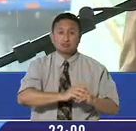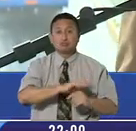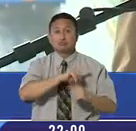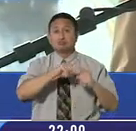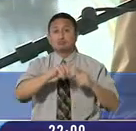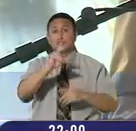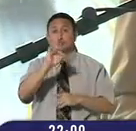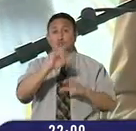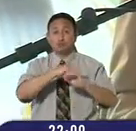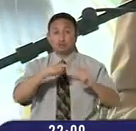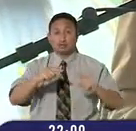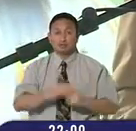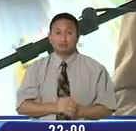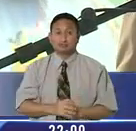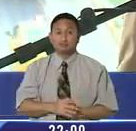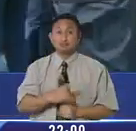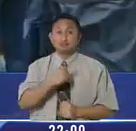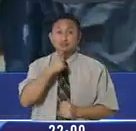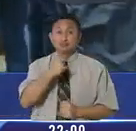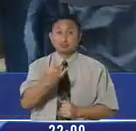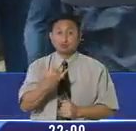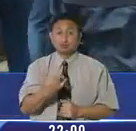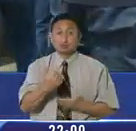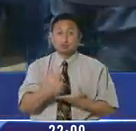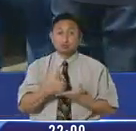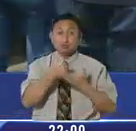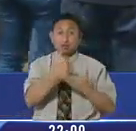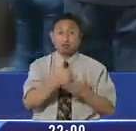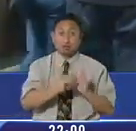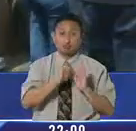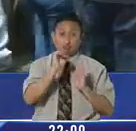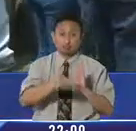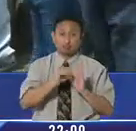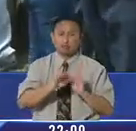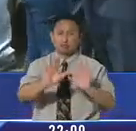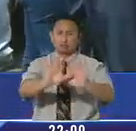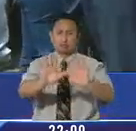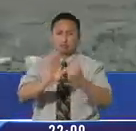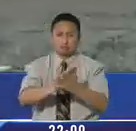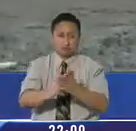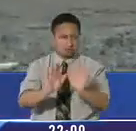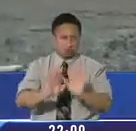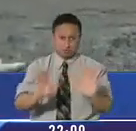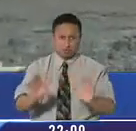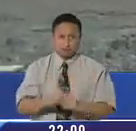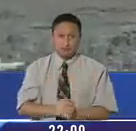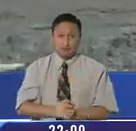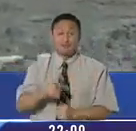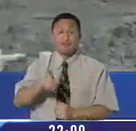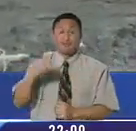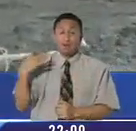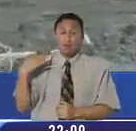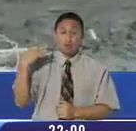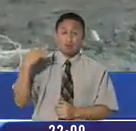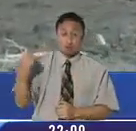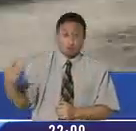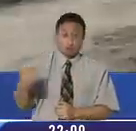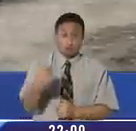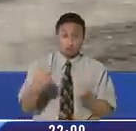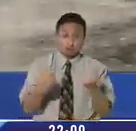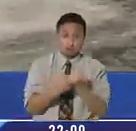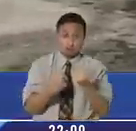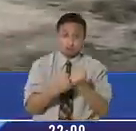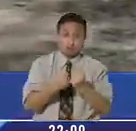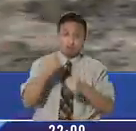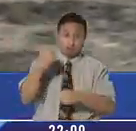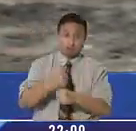8:30. Guarderas enfatizó que por el momento las ayudas y donaciones ya no son necesarias y que para los voluntarios que deseen trabajar en la